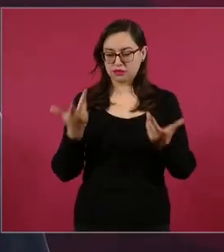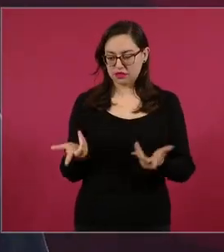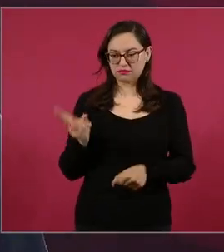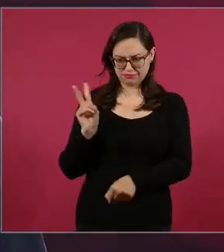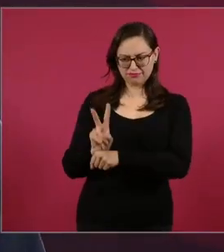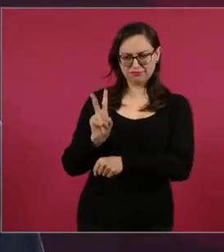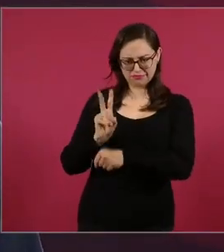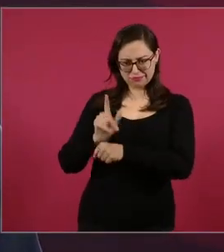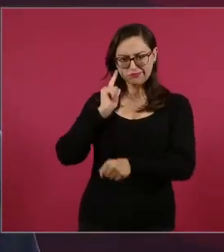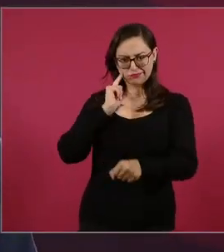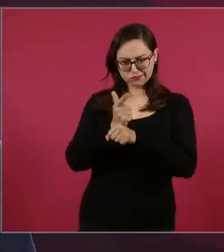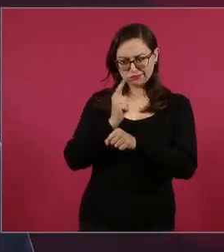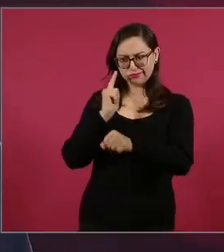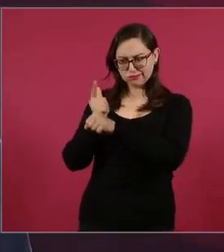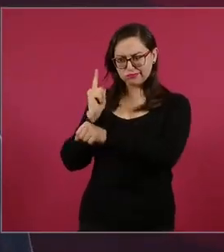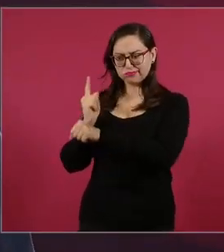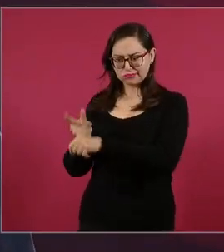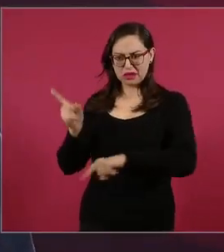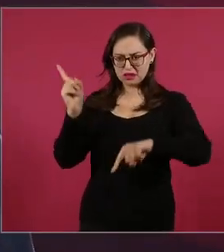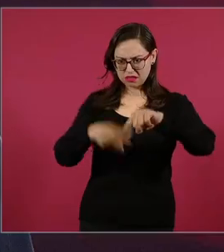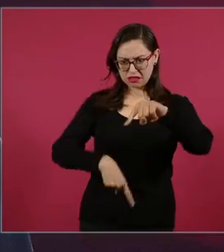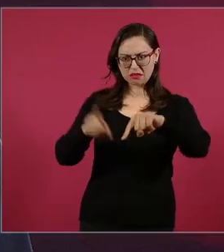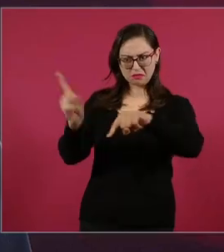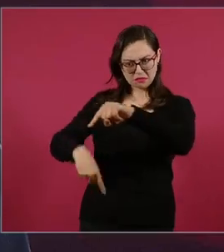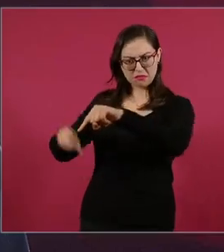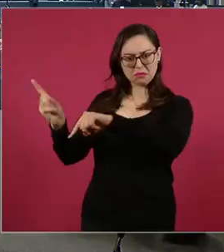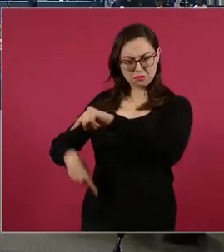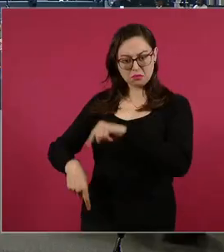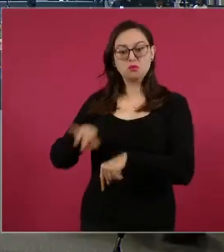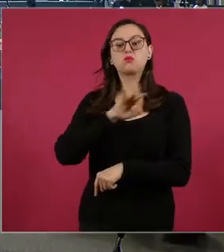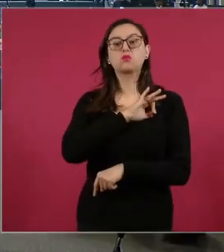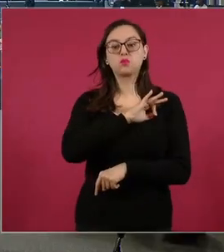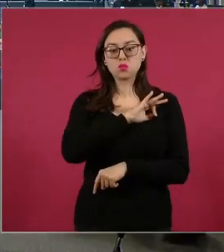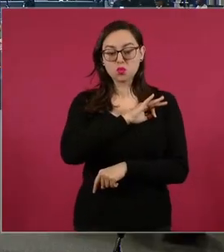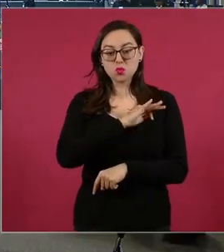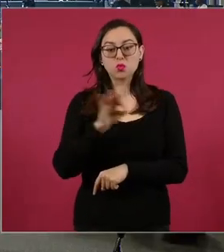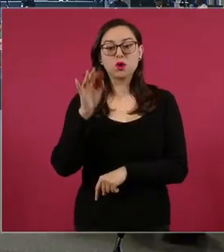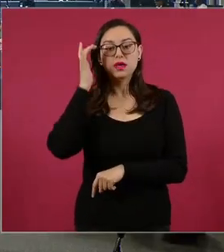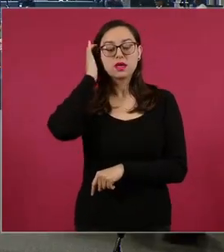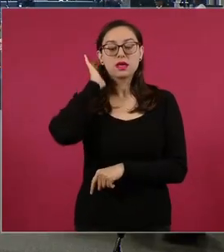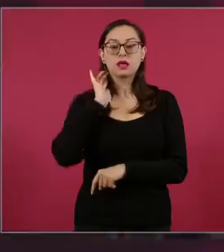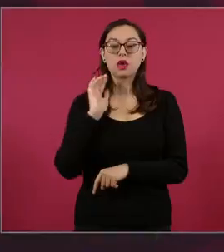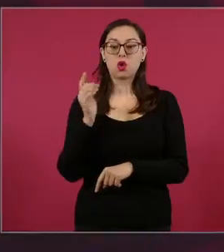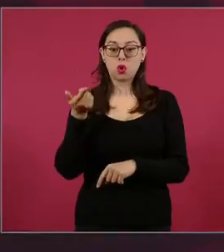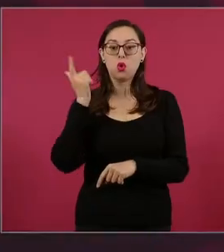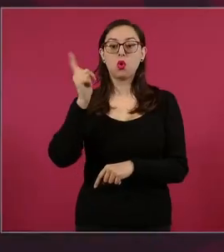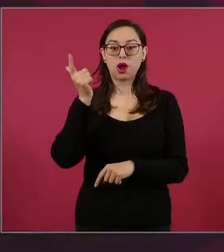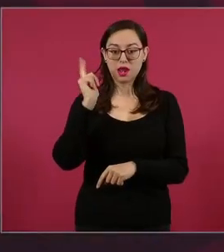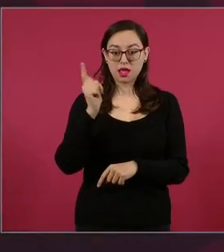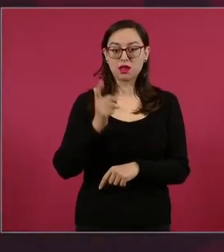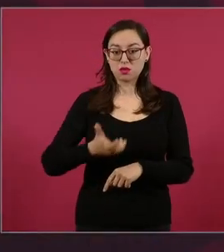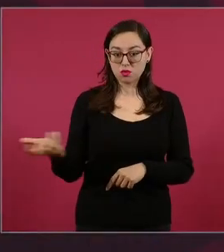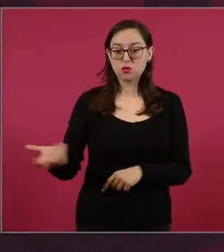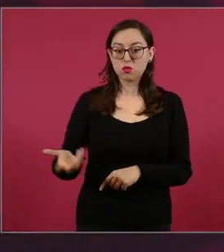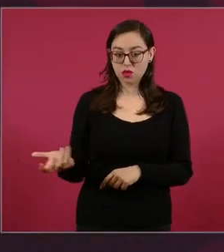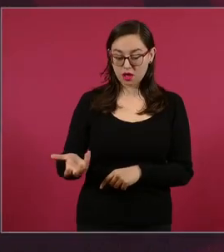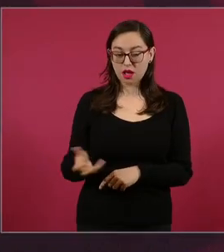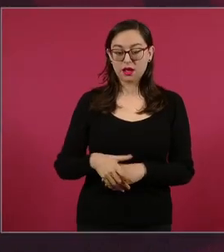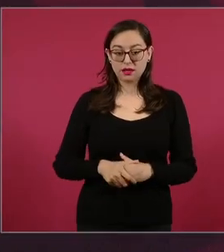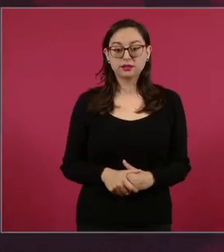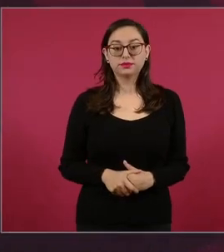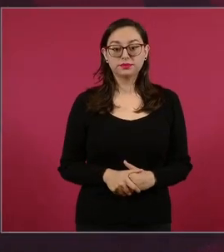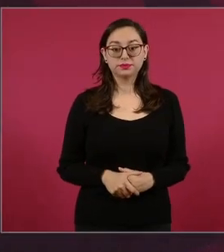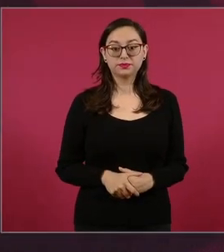tecnología, ellos pueden hacerlo. Y ojalá y se lleve a